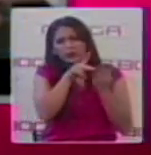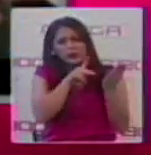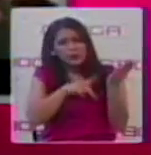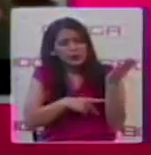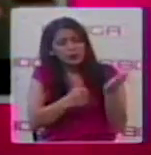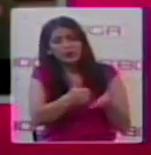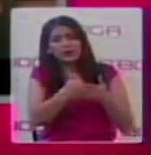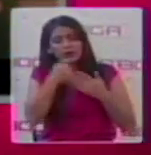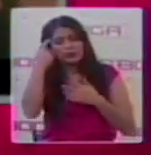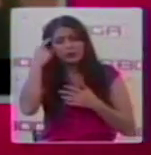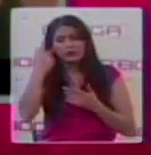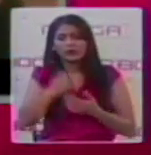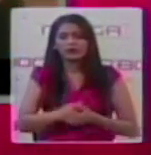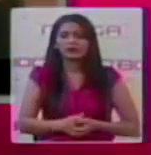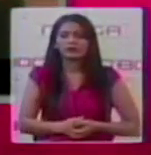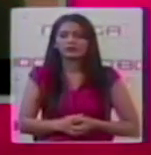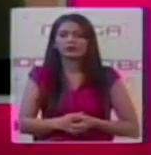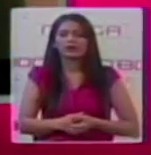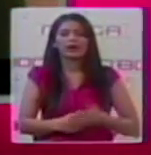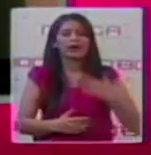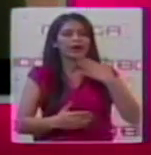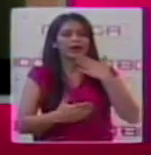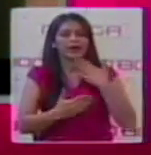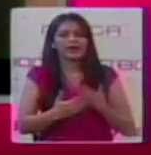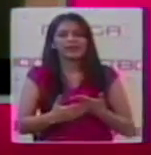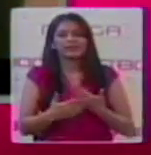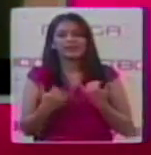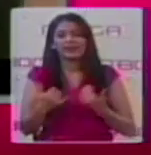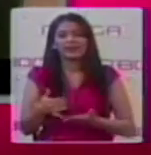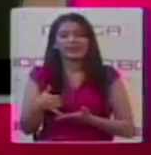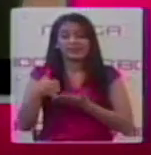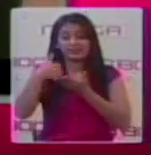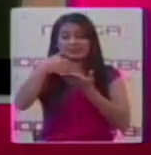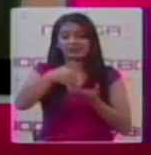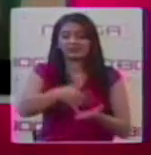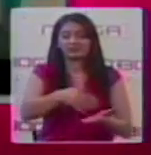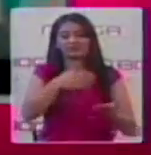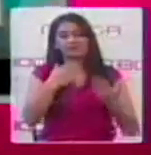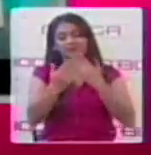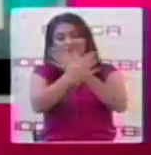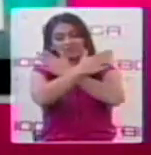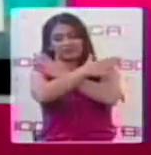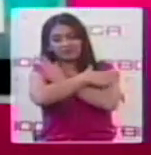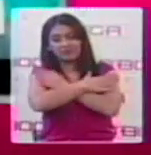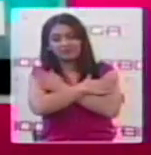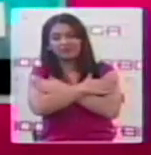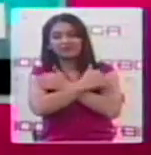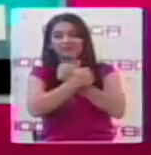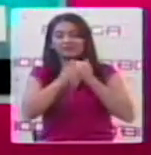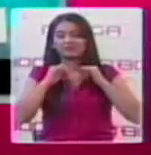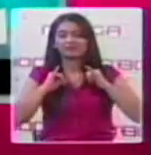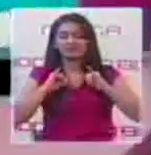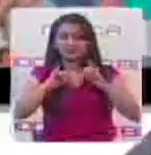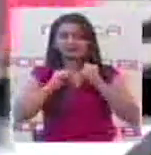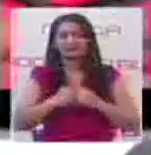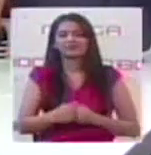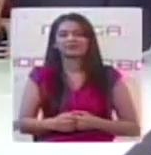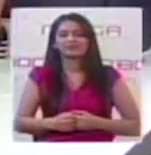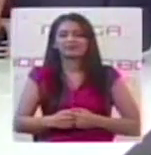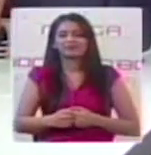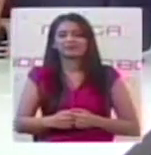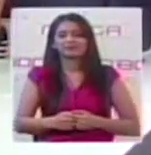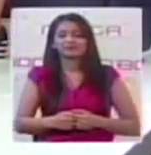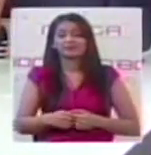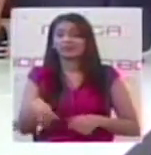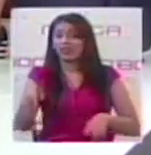es. Bueno, muchísimas gracias por acompañarnos, nos han traído hasta el trofeo, en todo caso felicitaciones y bueno, me imagino que esto continuará, ¿no? Esta iniciativa. Sí,